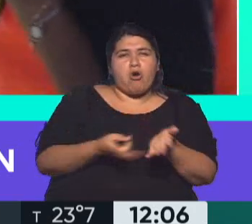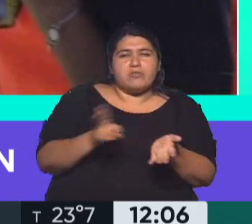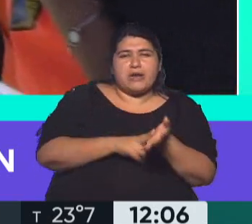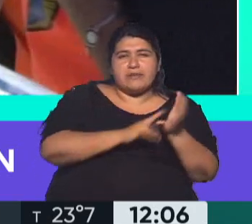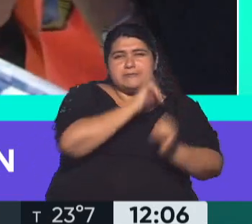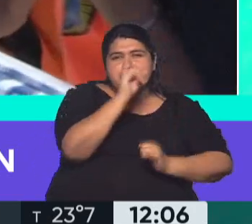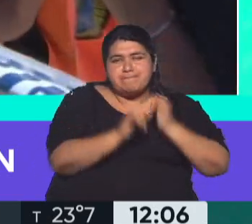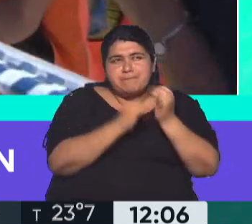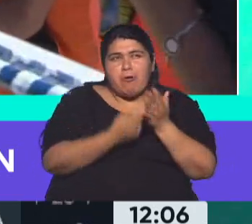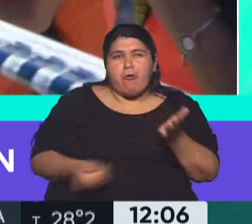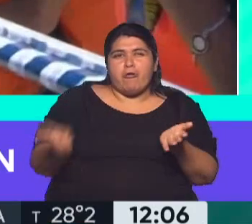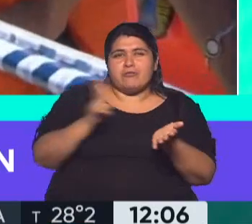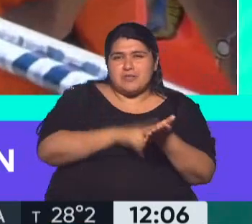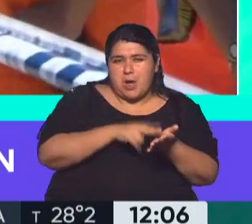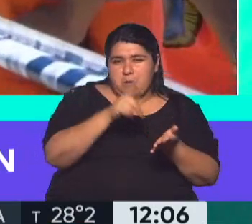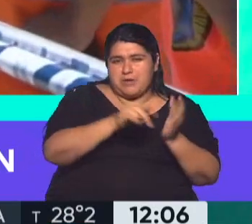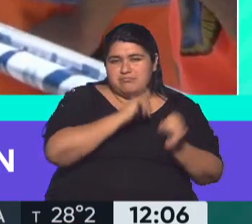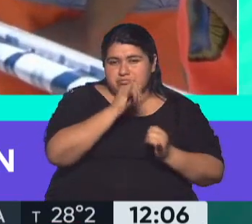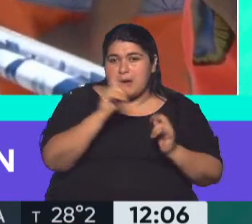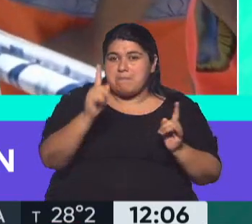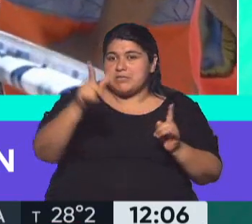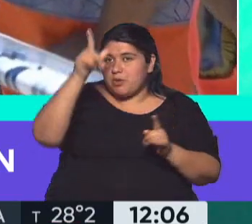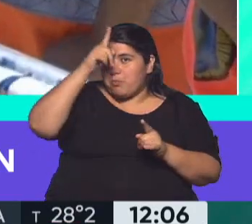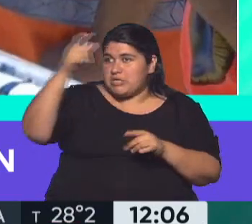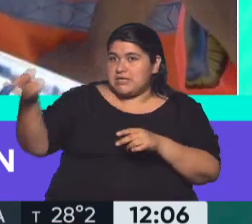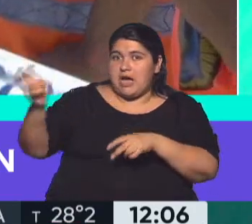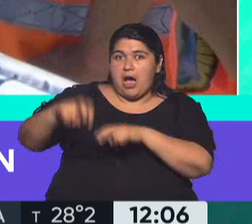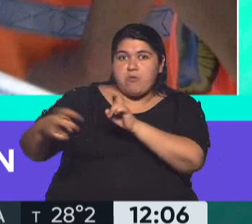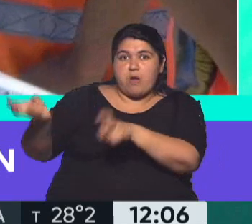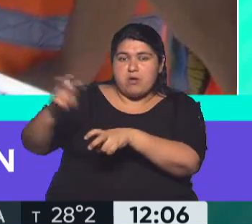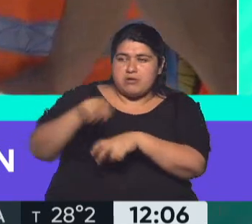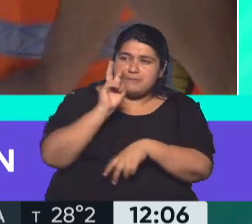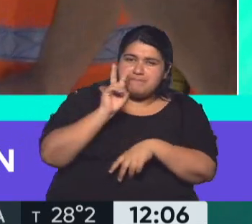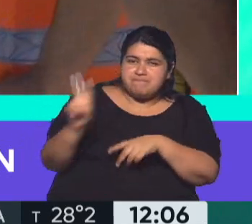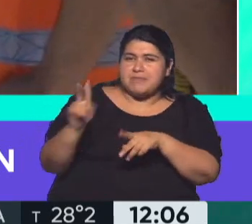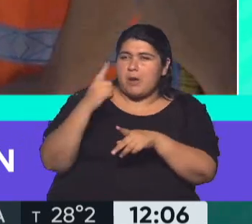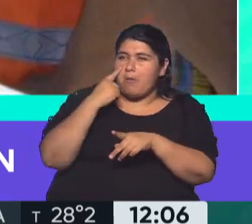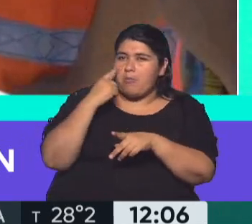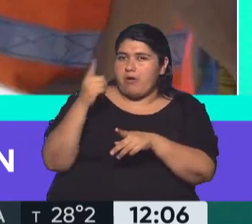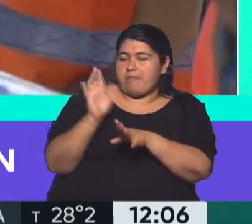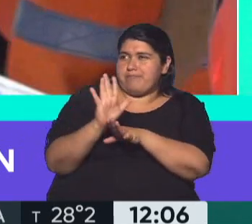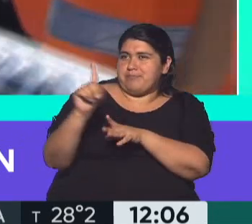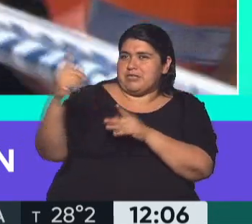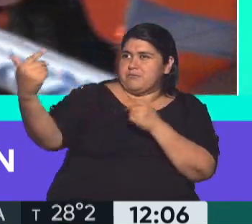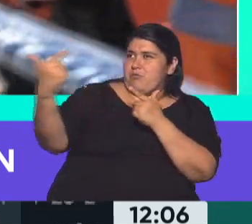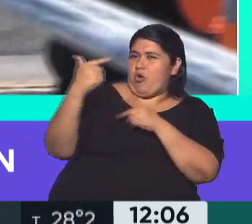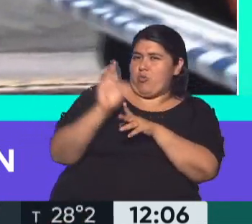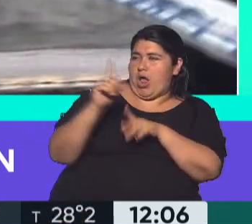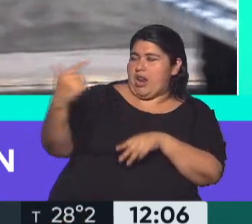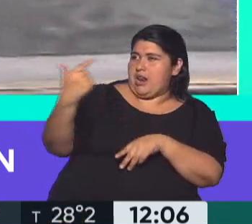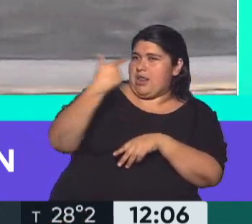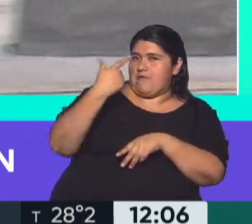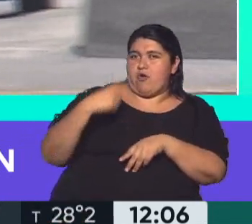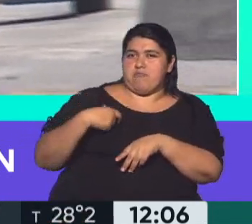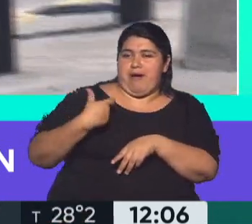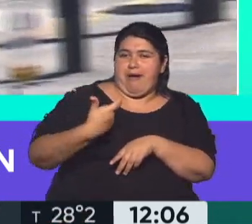que volver a ver de cerca a los mismos policías que se bajaban de su automóvil de civil, los apuntaban con un arma sin identificarse,